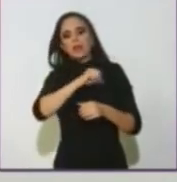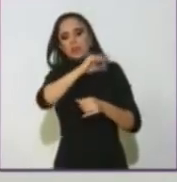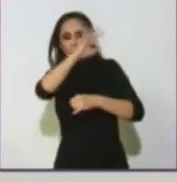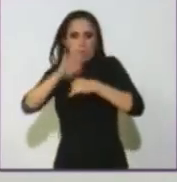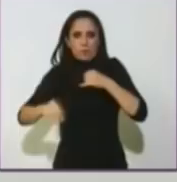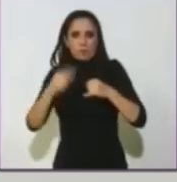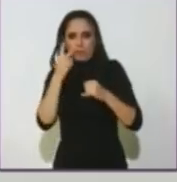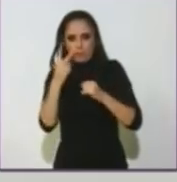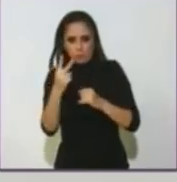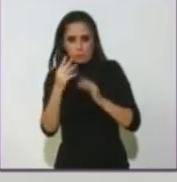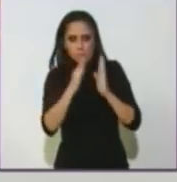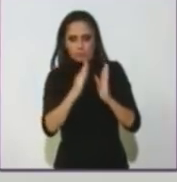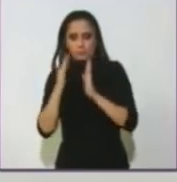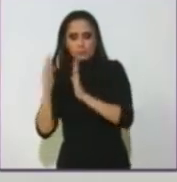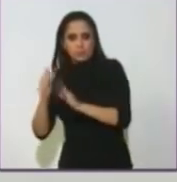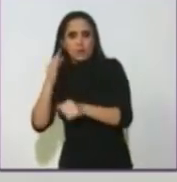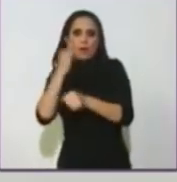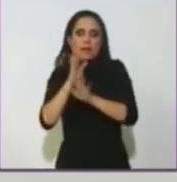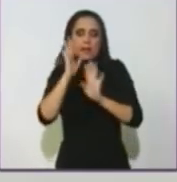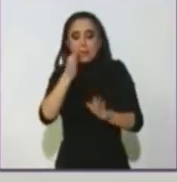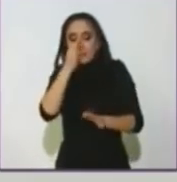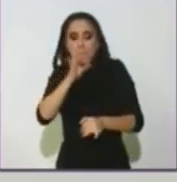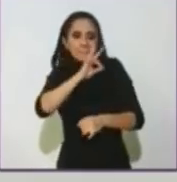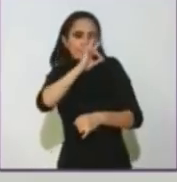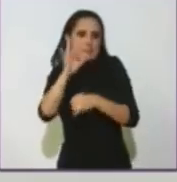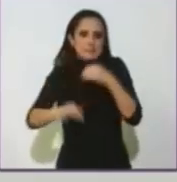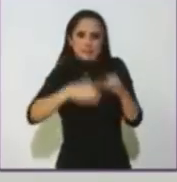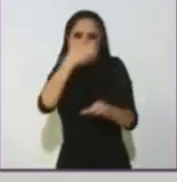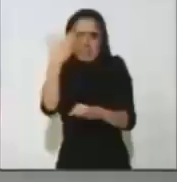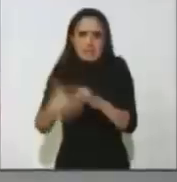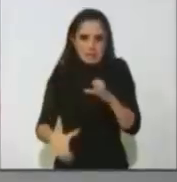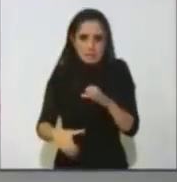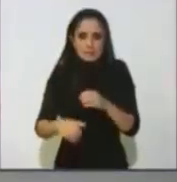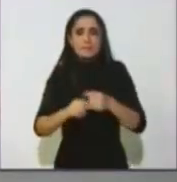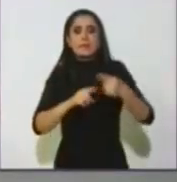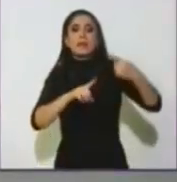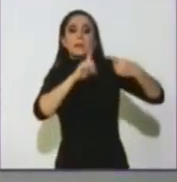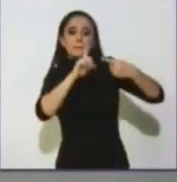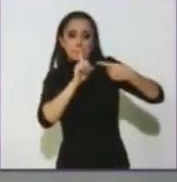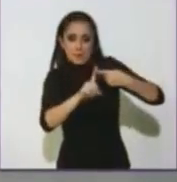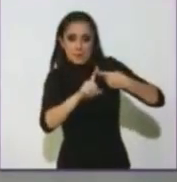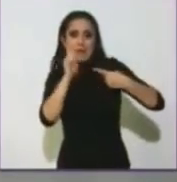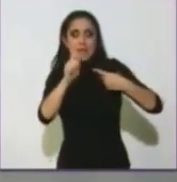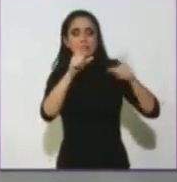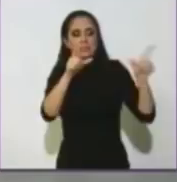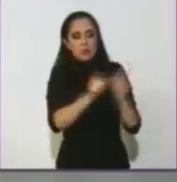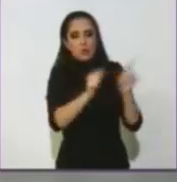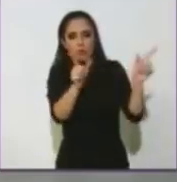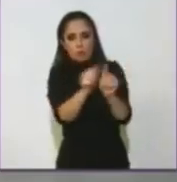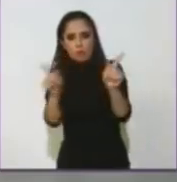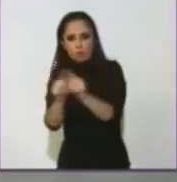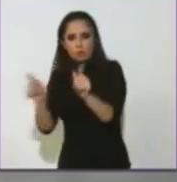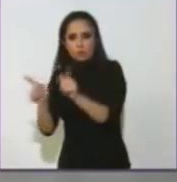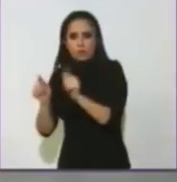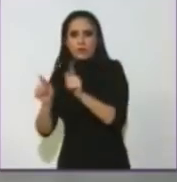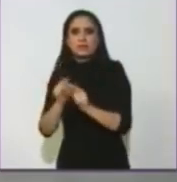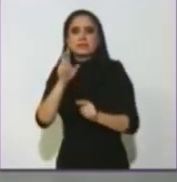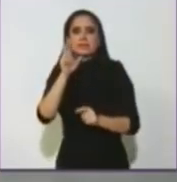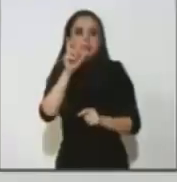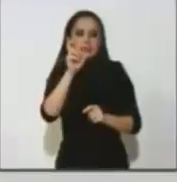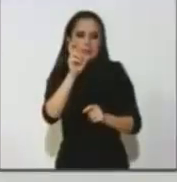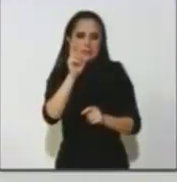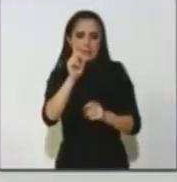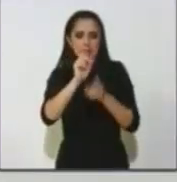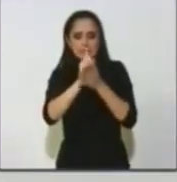recuerdo entiendo que ya estamos en la parte final y son primero conclusiones 30 segundos sobre este